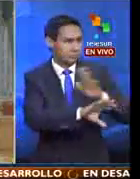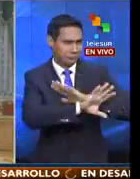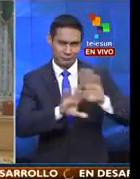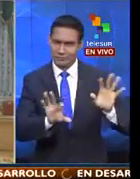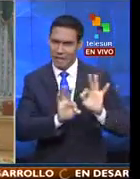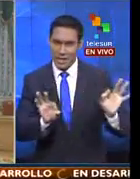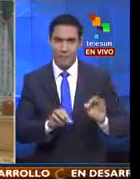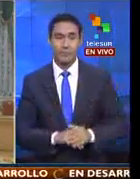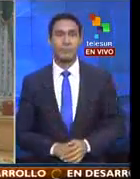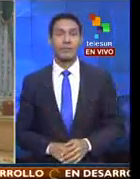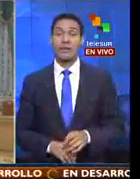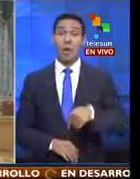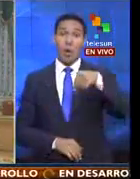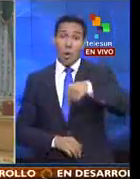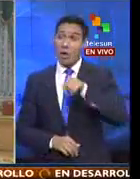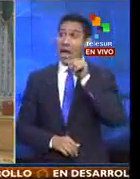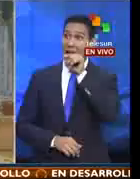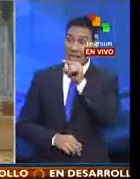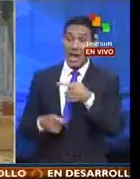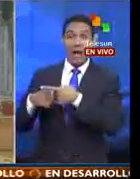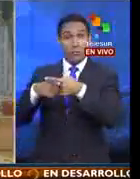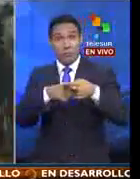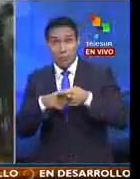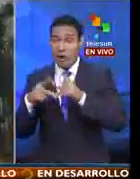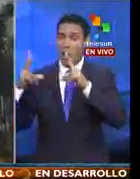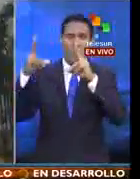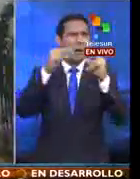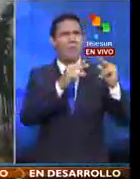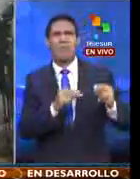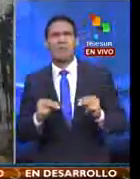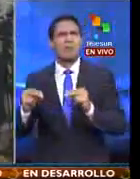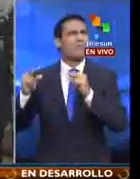hoy, para estos diálogos allá en Minsk,